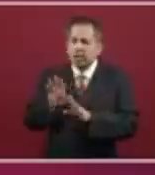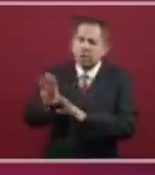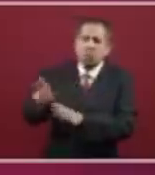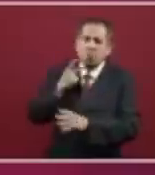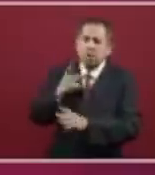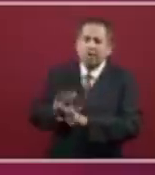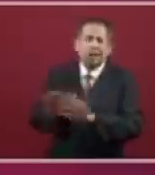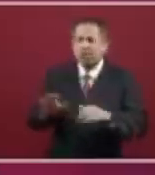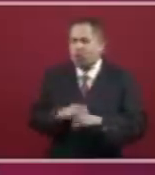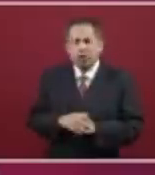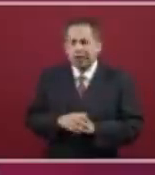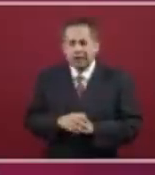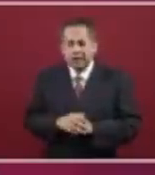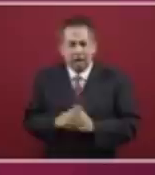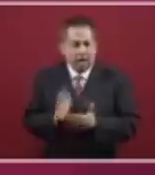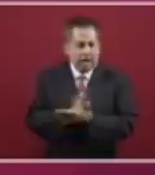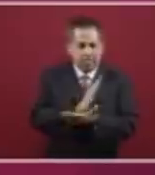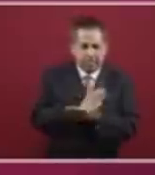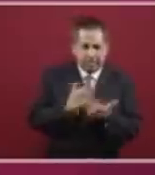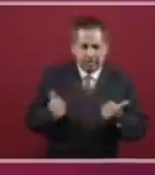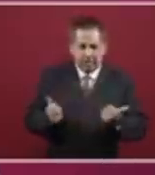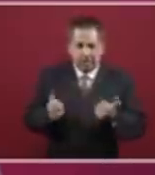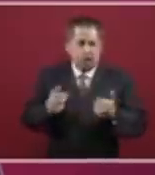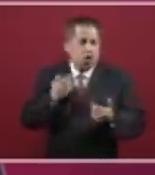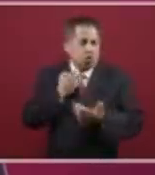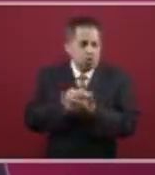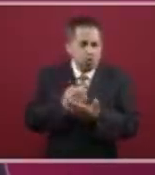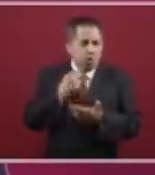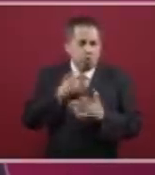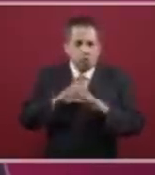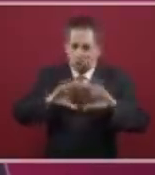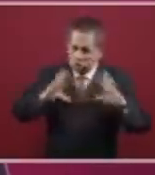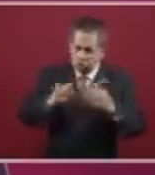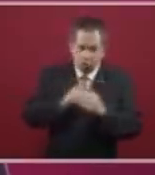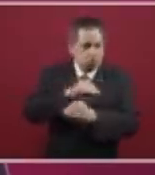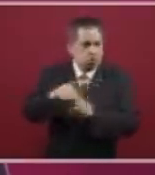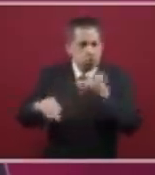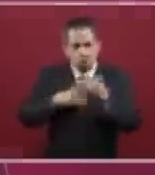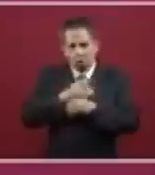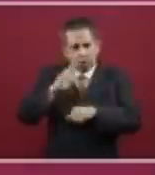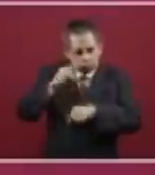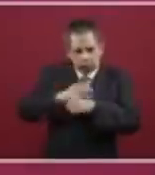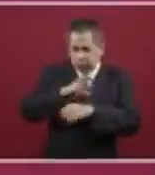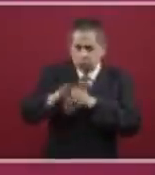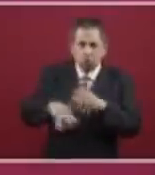No, la economía, la política es asunto de todos,